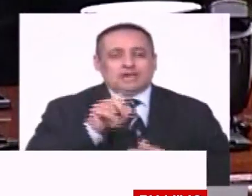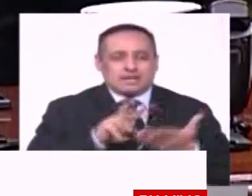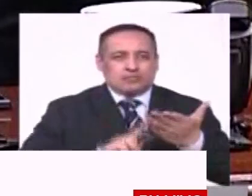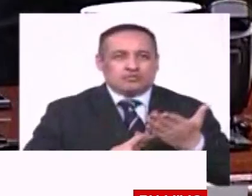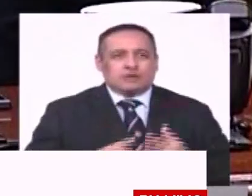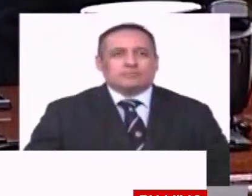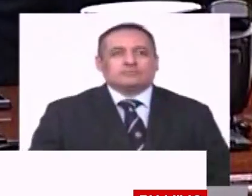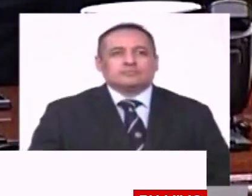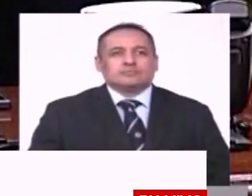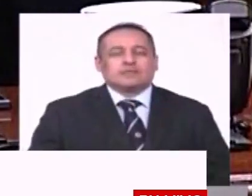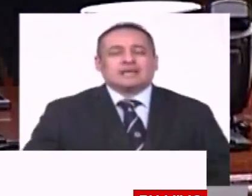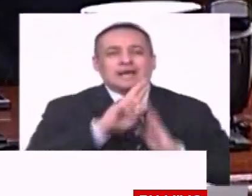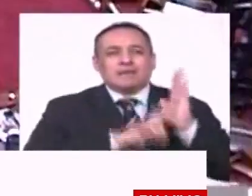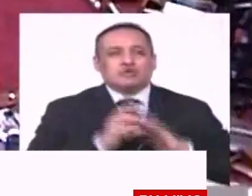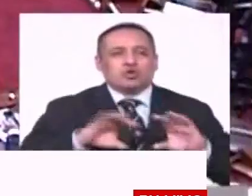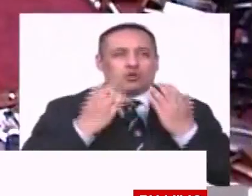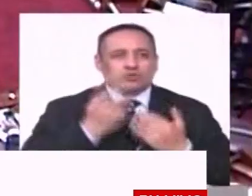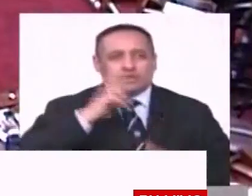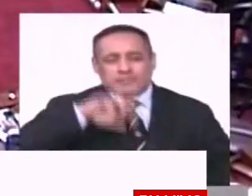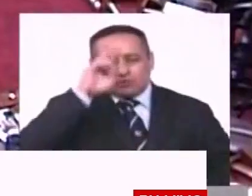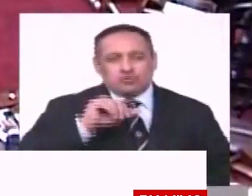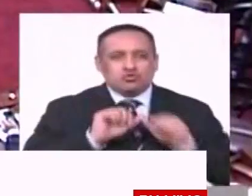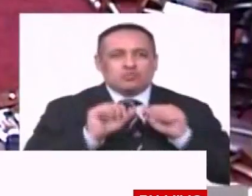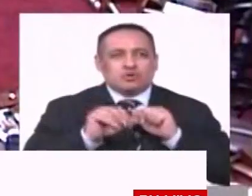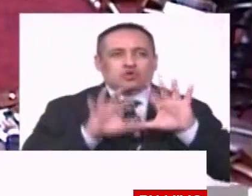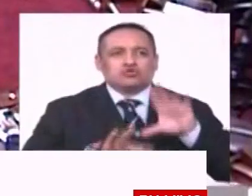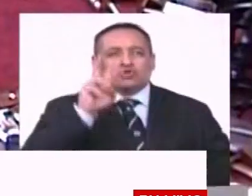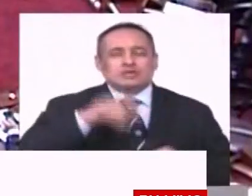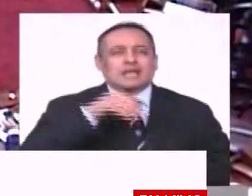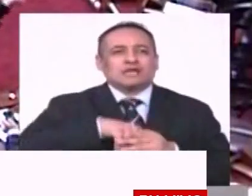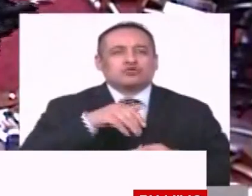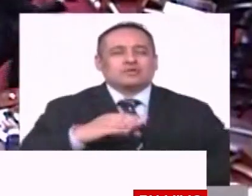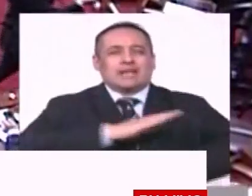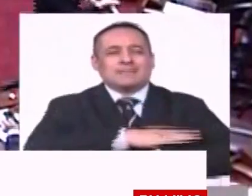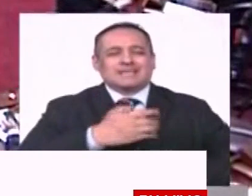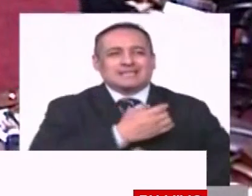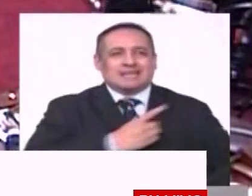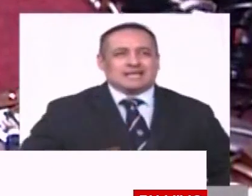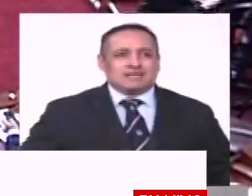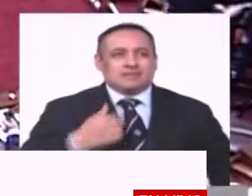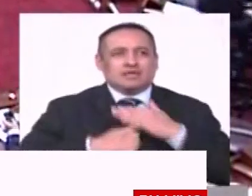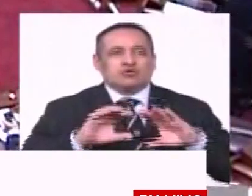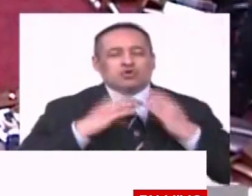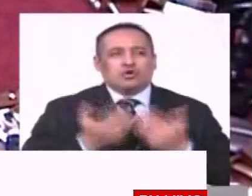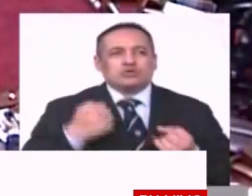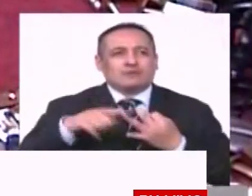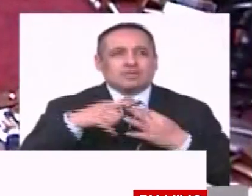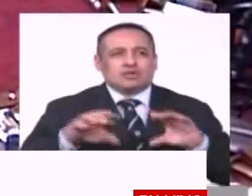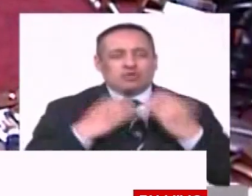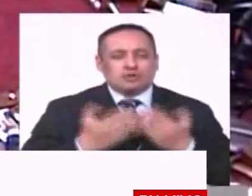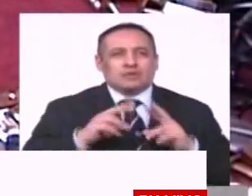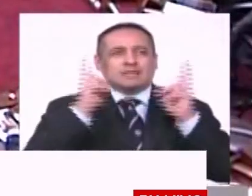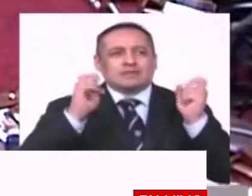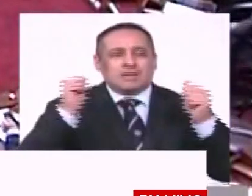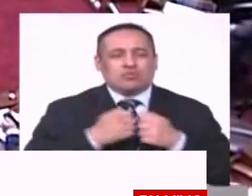lectura. Reglamento del Congreso de la República, artículo 12, elección de la mesa directiva del Congreso. Los congresistas en el caso